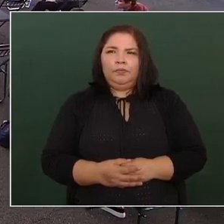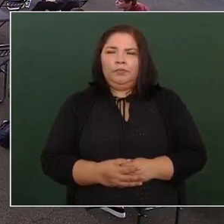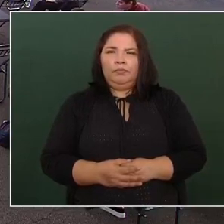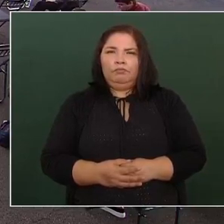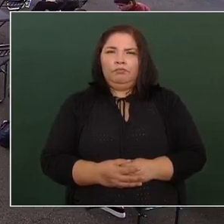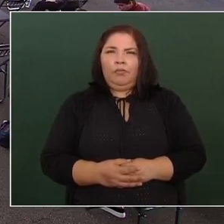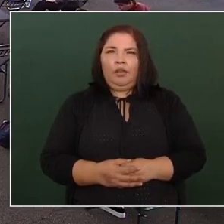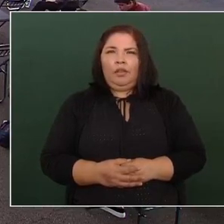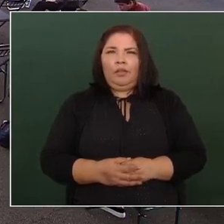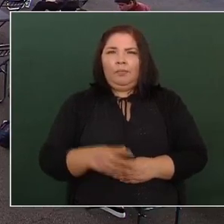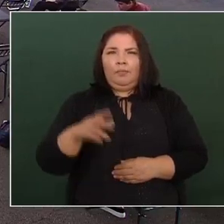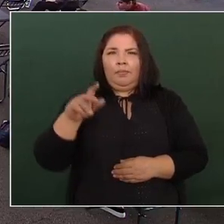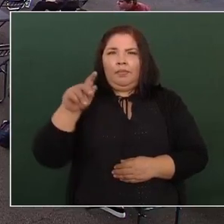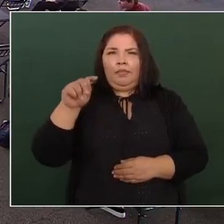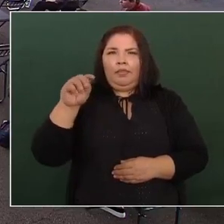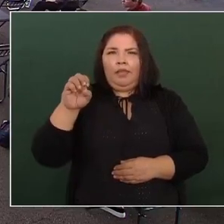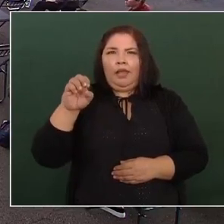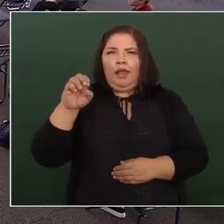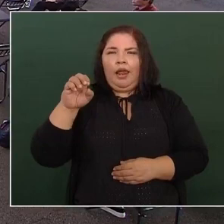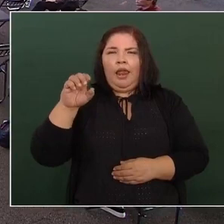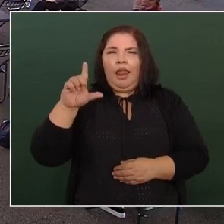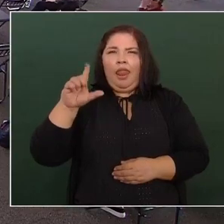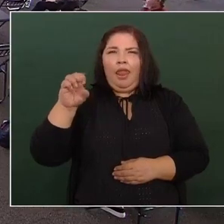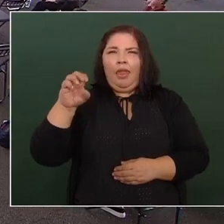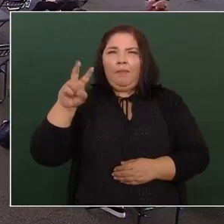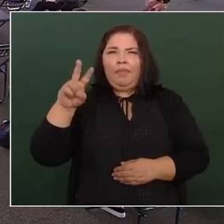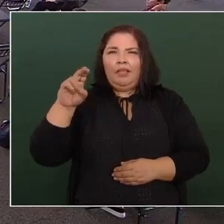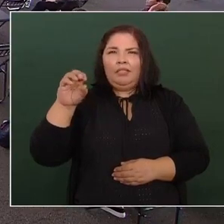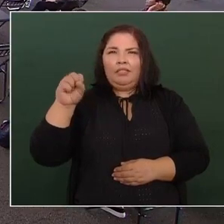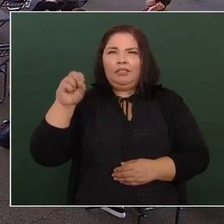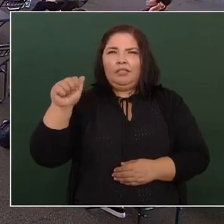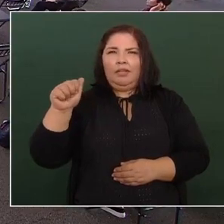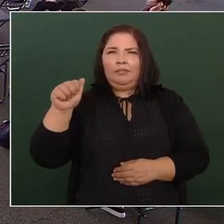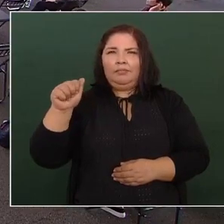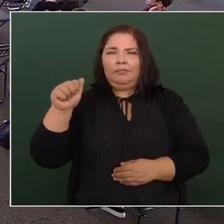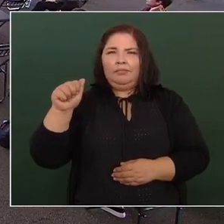De Televisa. Pero periodista, o sea, no solo